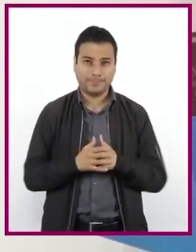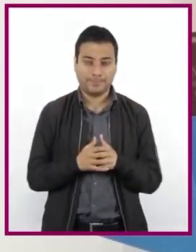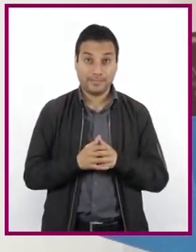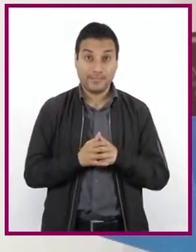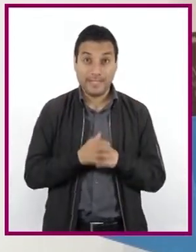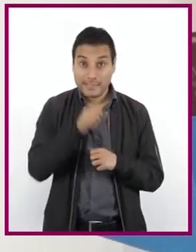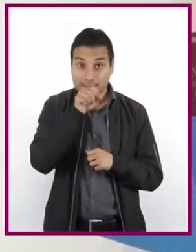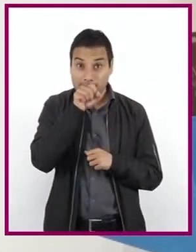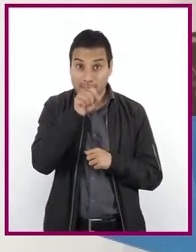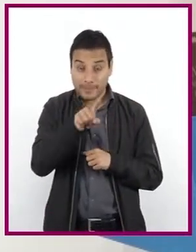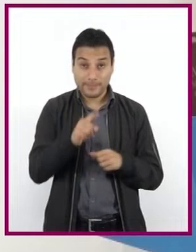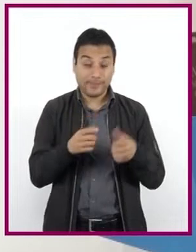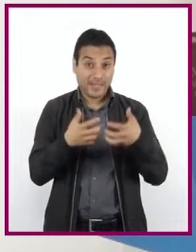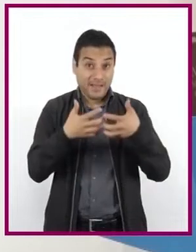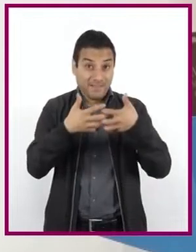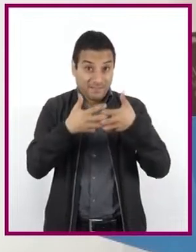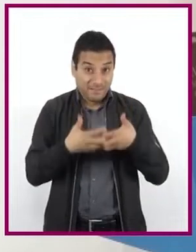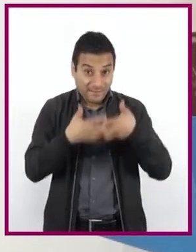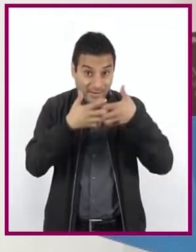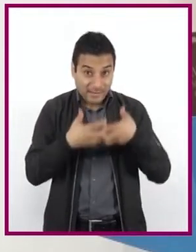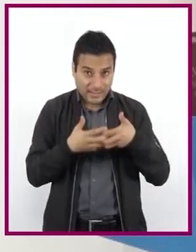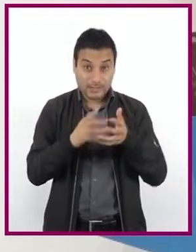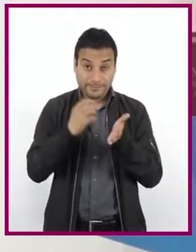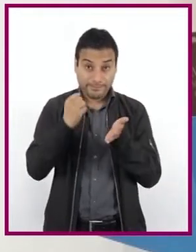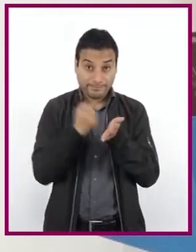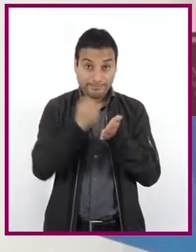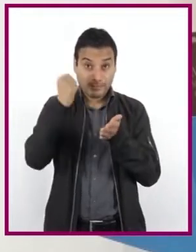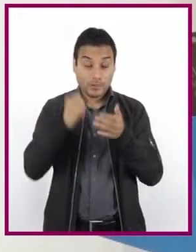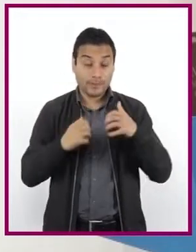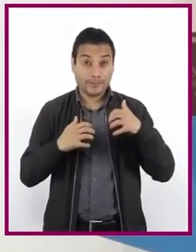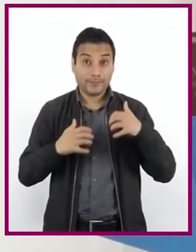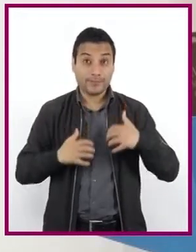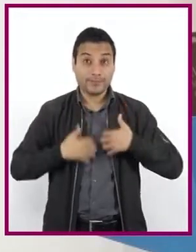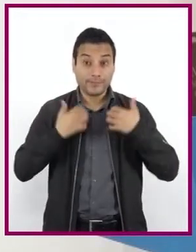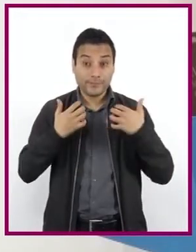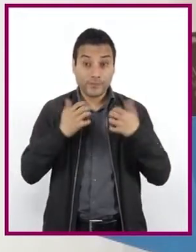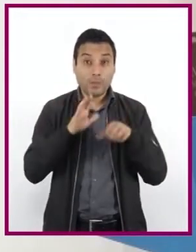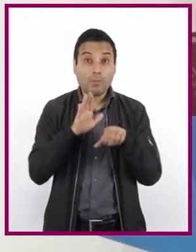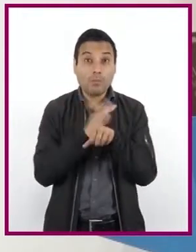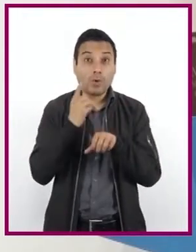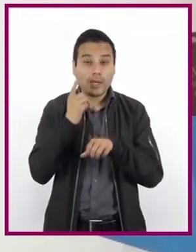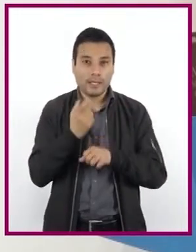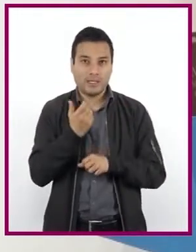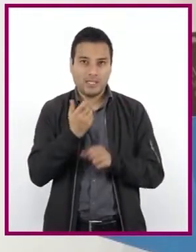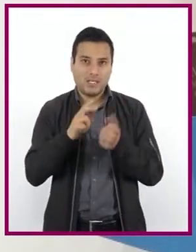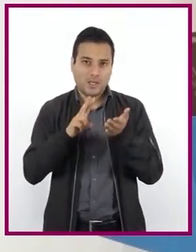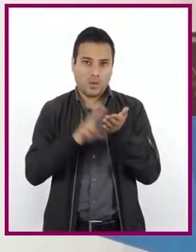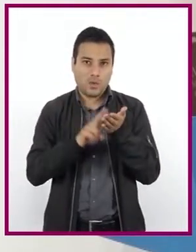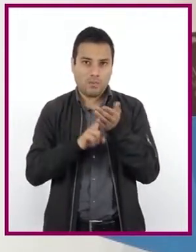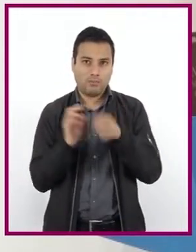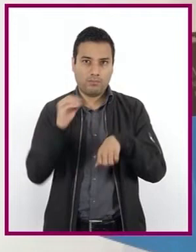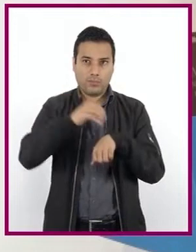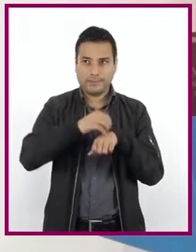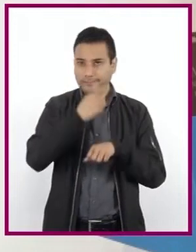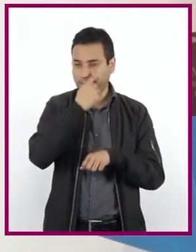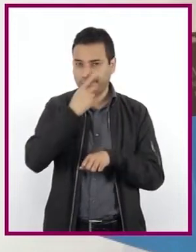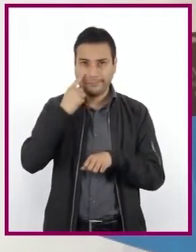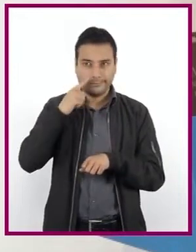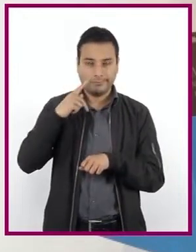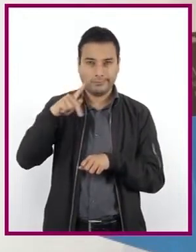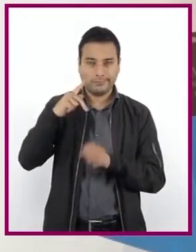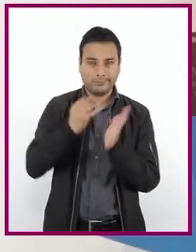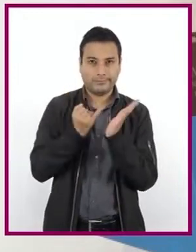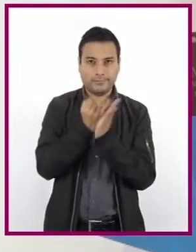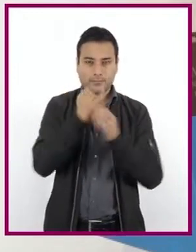los fabricantes autorizados, porque se estableció el control de precios. Los fabricantes de